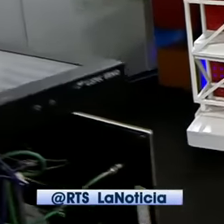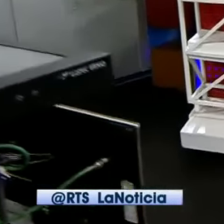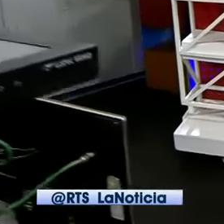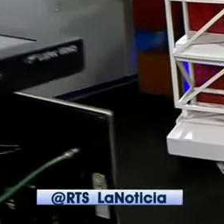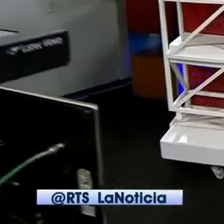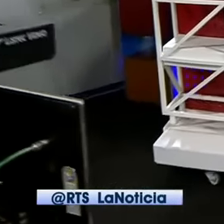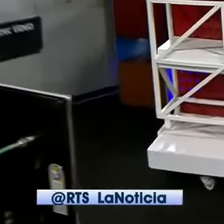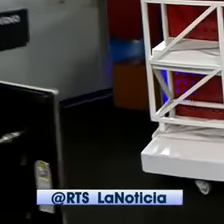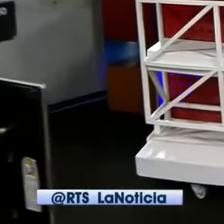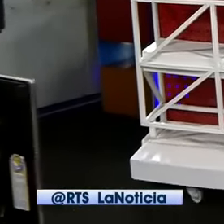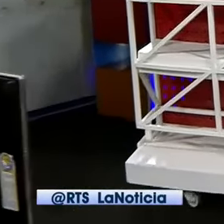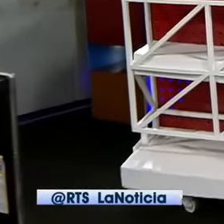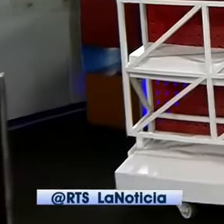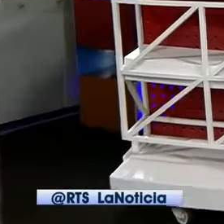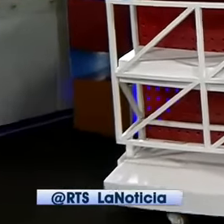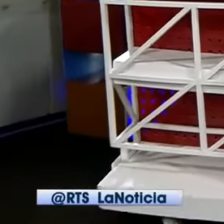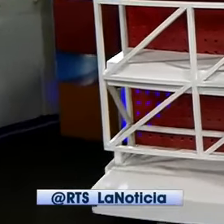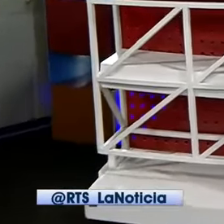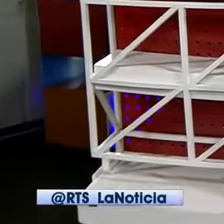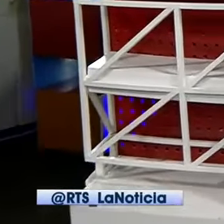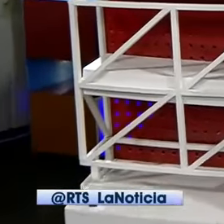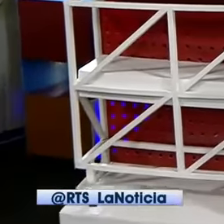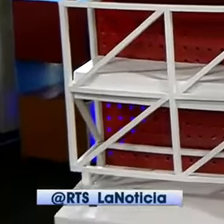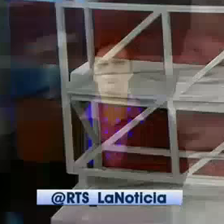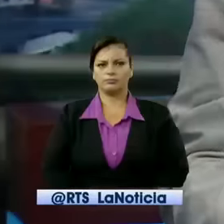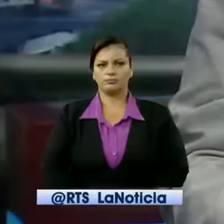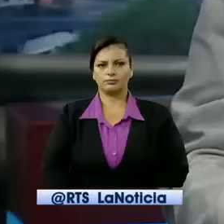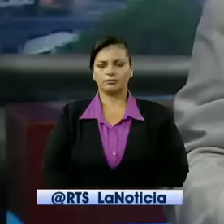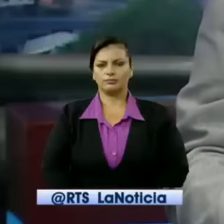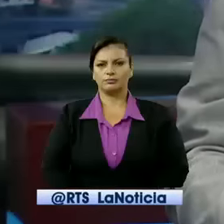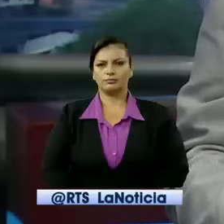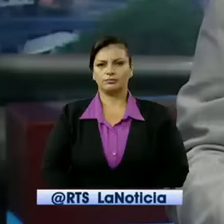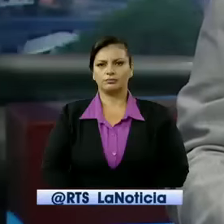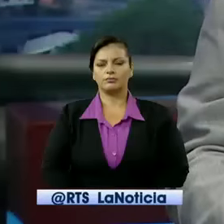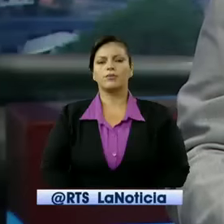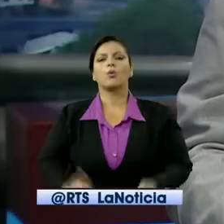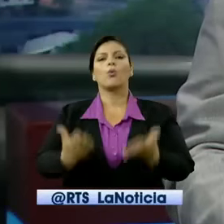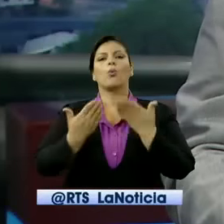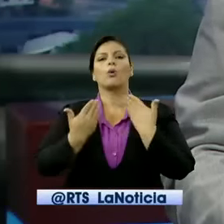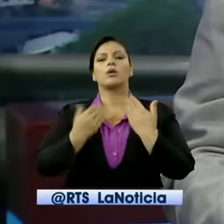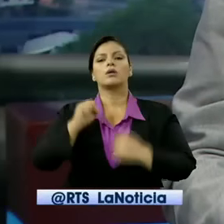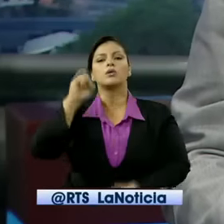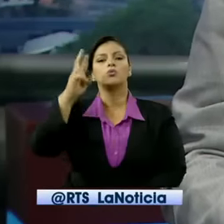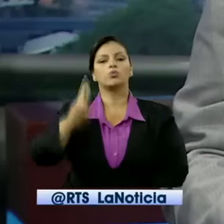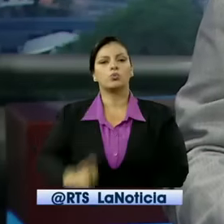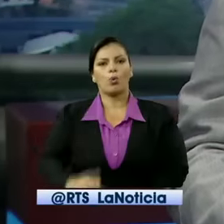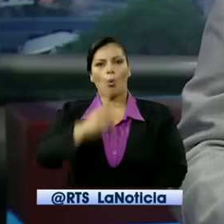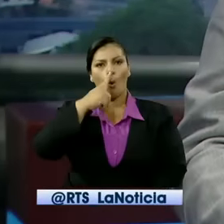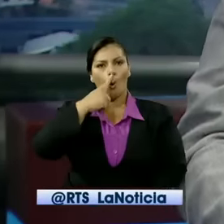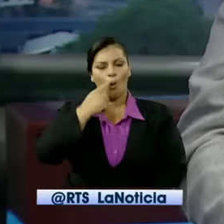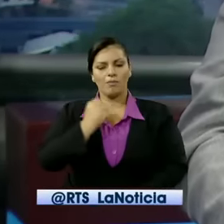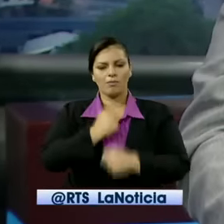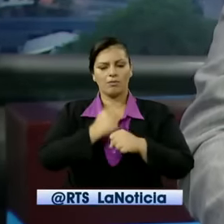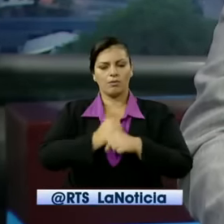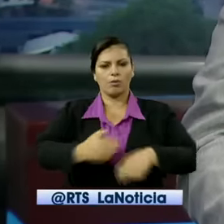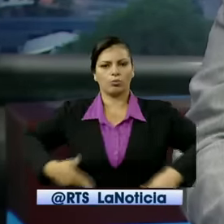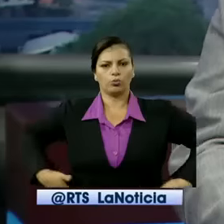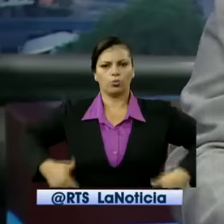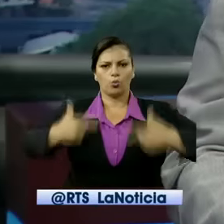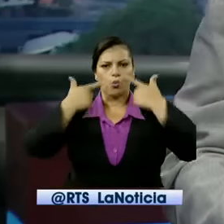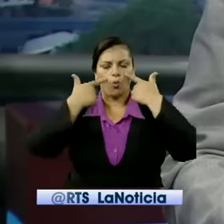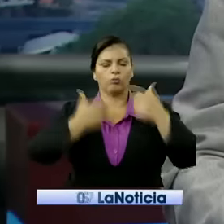Un guardia de seguridad fue asaltado en un balneario ubicado al sur de Guayaquil. La Policía Nacional logró aislar a un